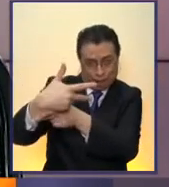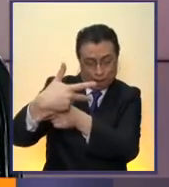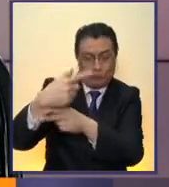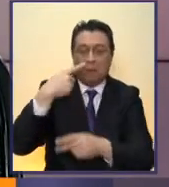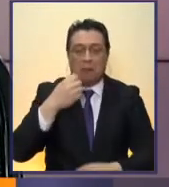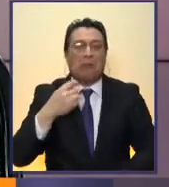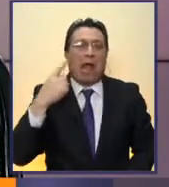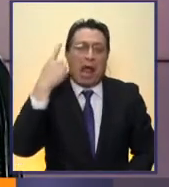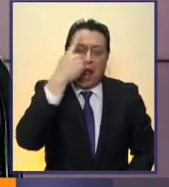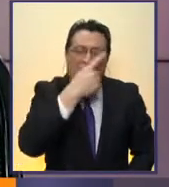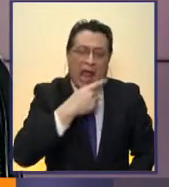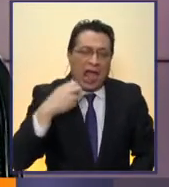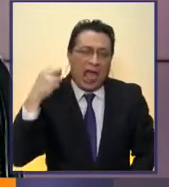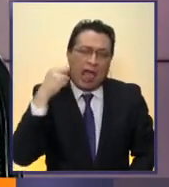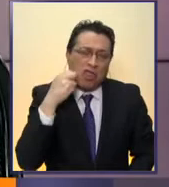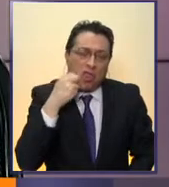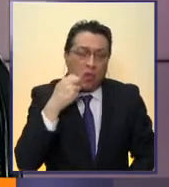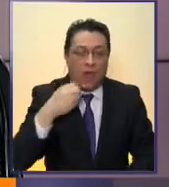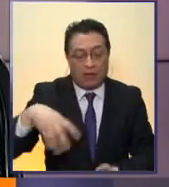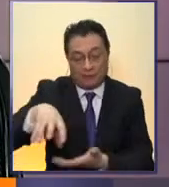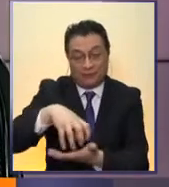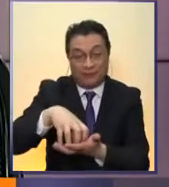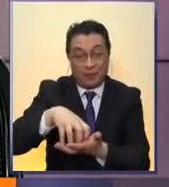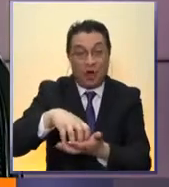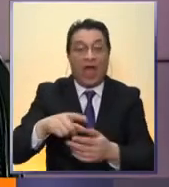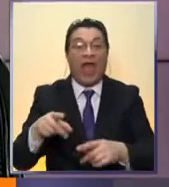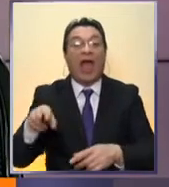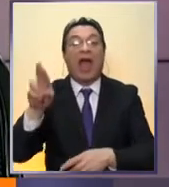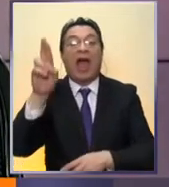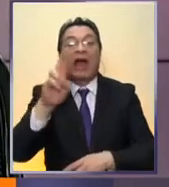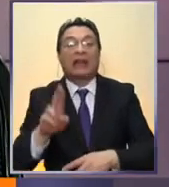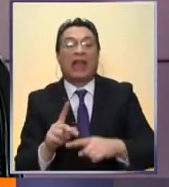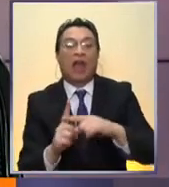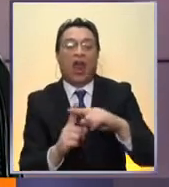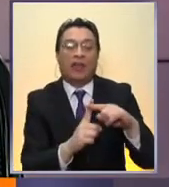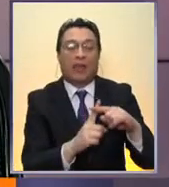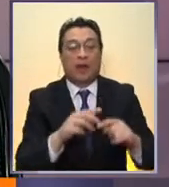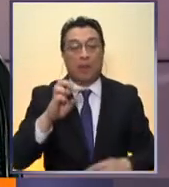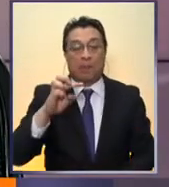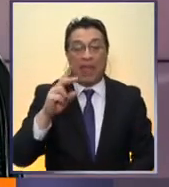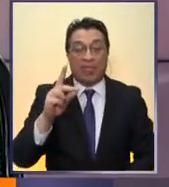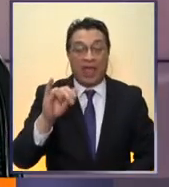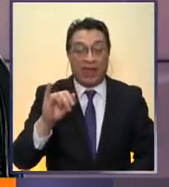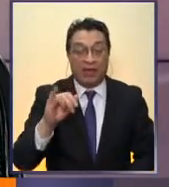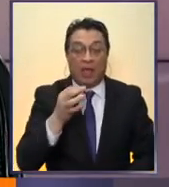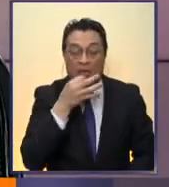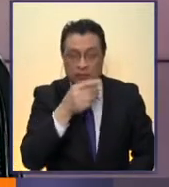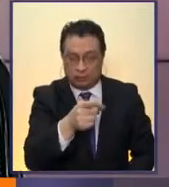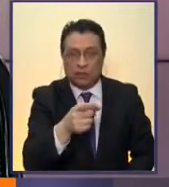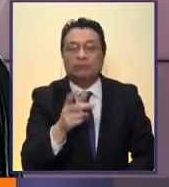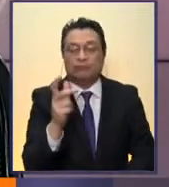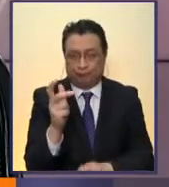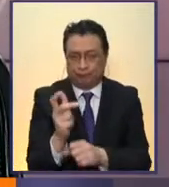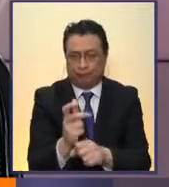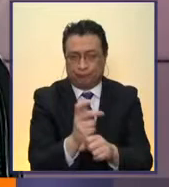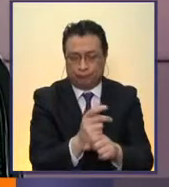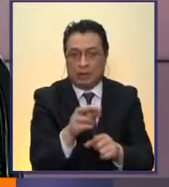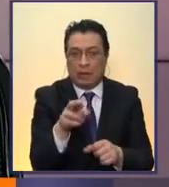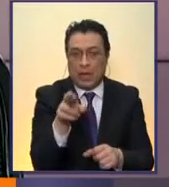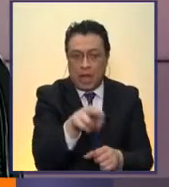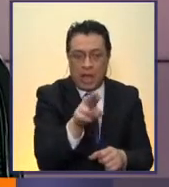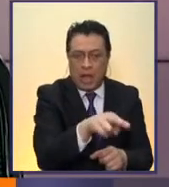operado en Recoleta, desvalijando de noche empresas del sector. La PDI los llama delincuentes seriales debido a